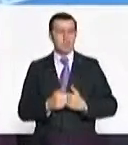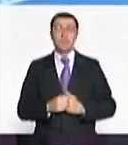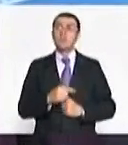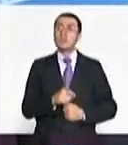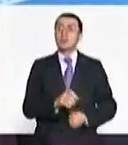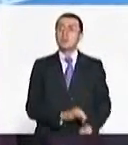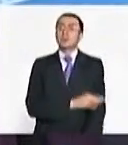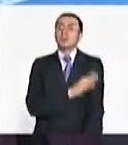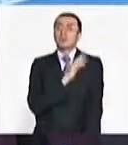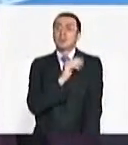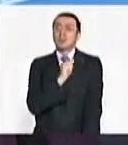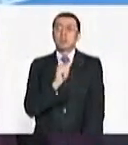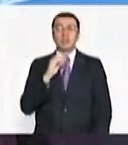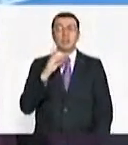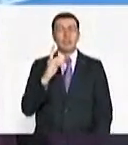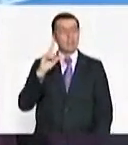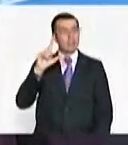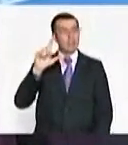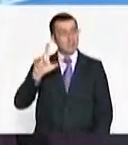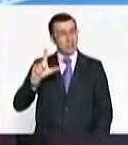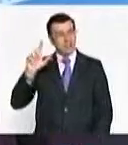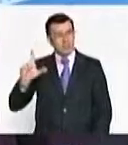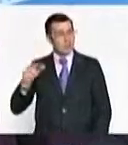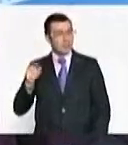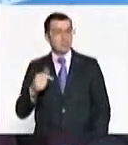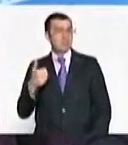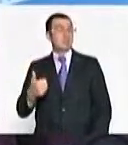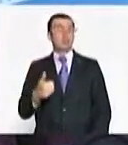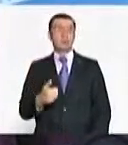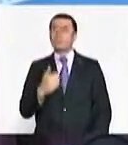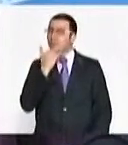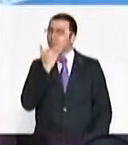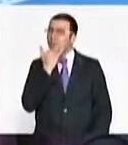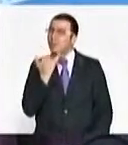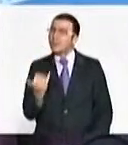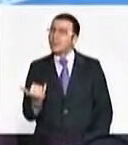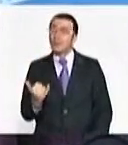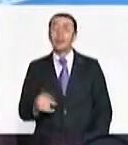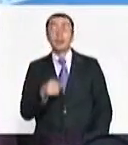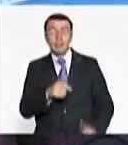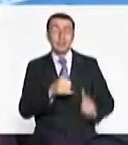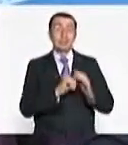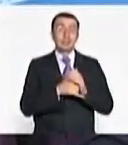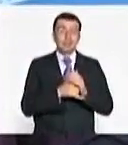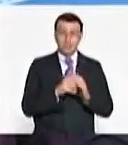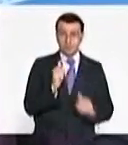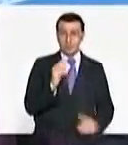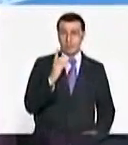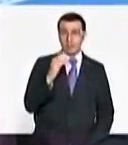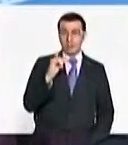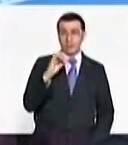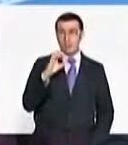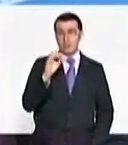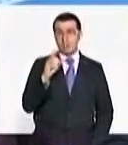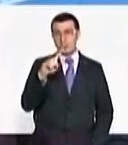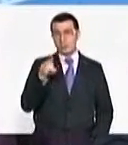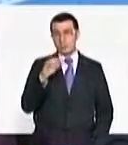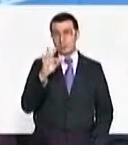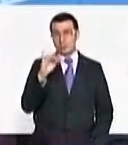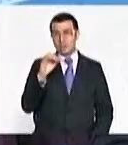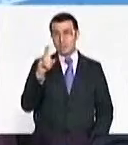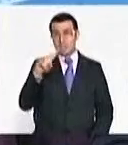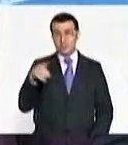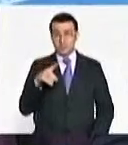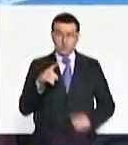bien. Ese paciente lo que está haciendo es de que su grasa, sus adipocitos están almacenando y reteniendo de una manera